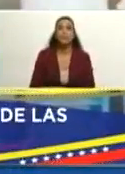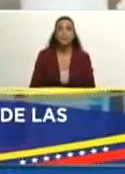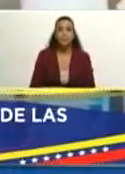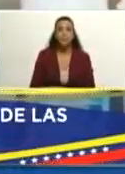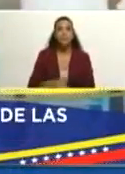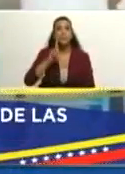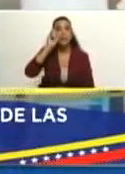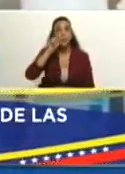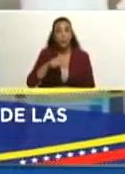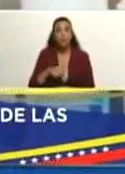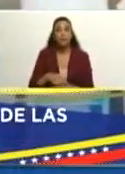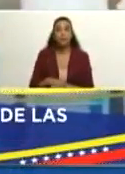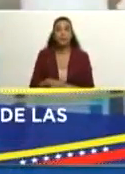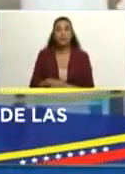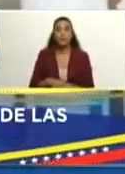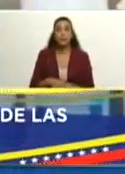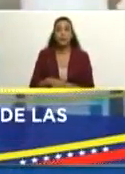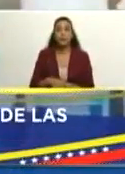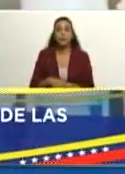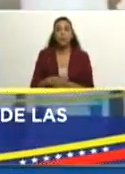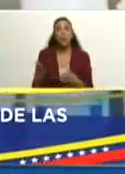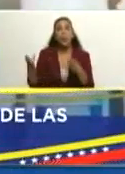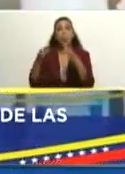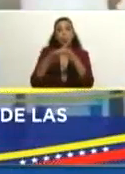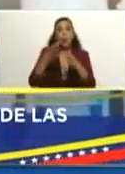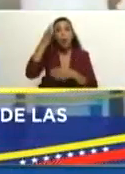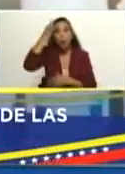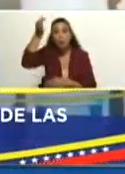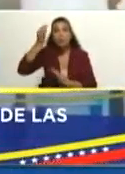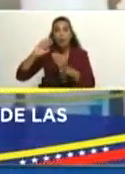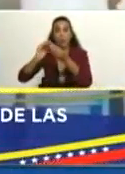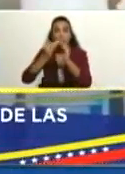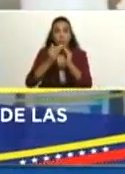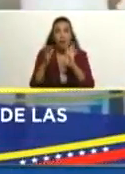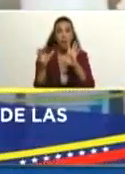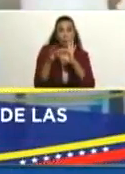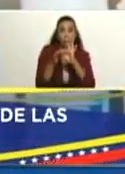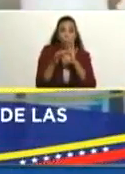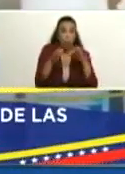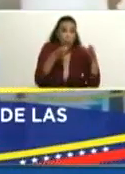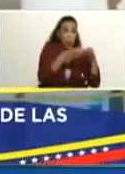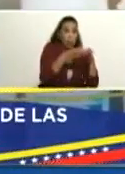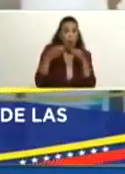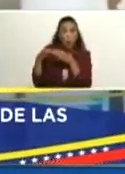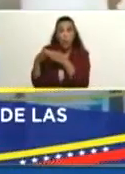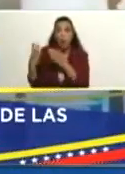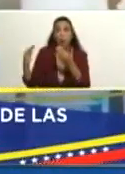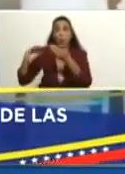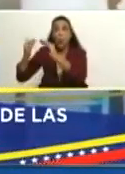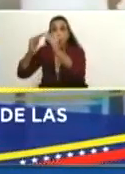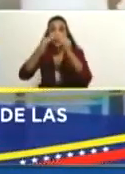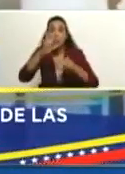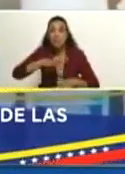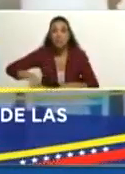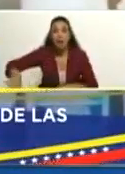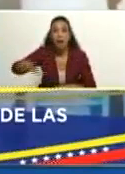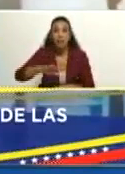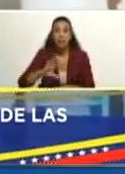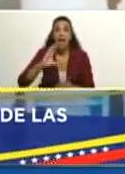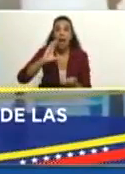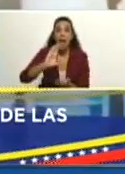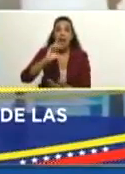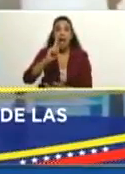Y la UVC, junto a los consejos comunales, junto a las comunas, junto a los